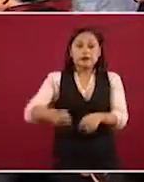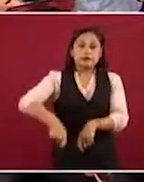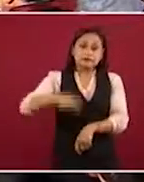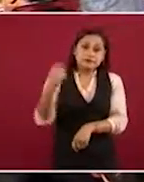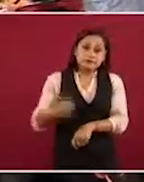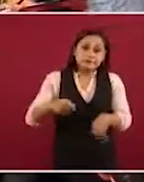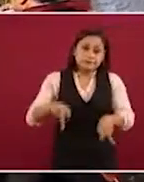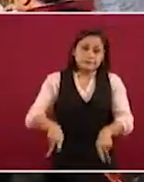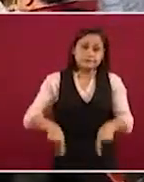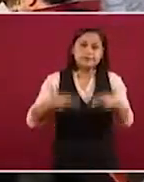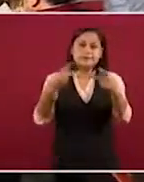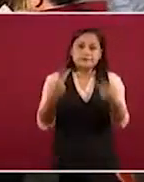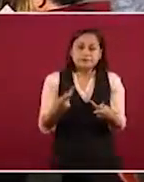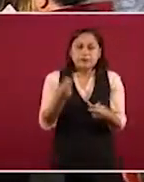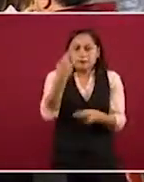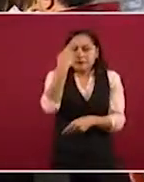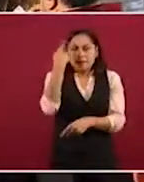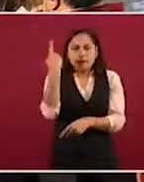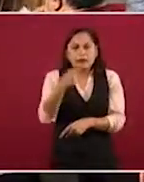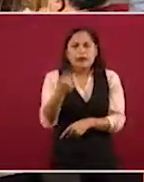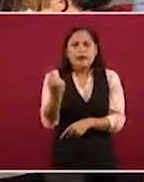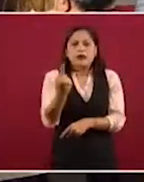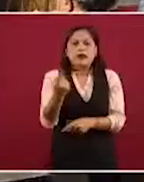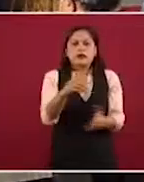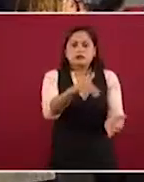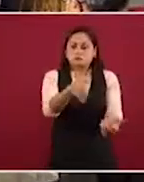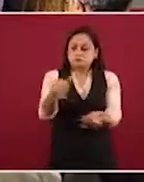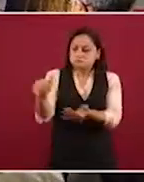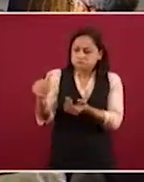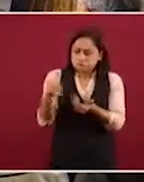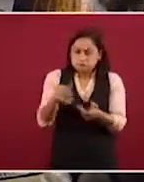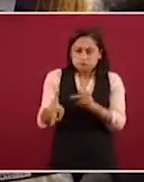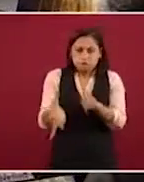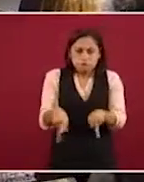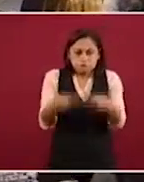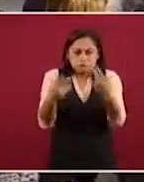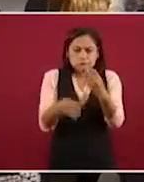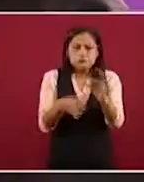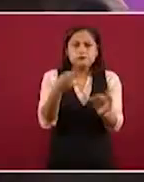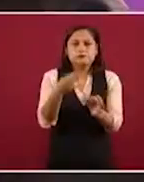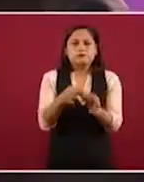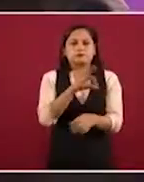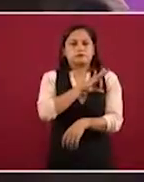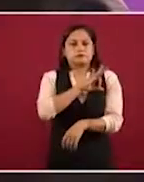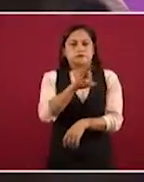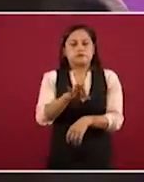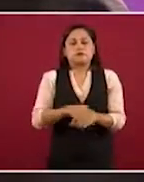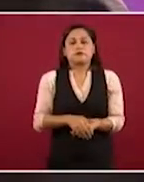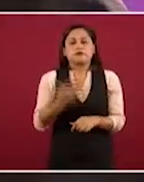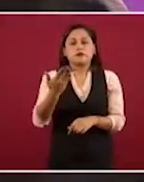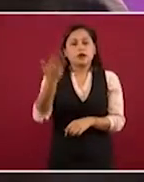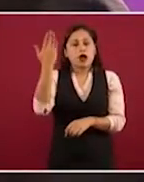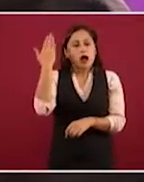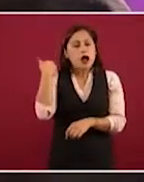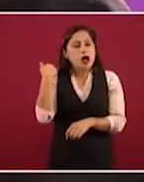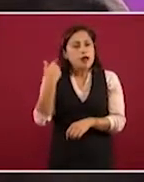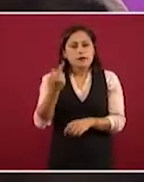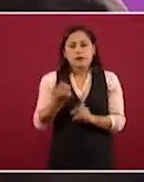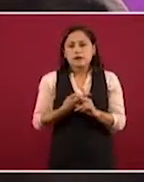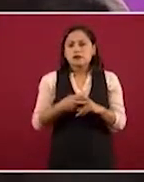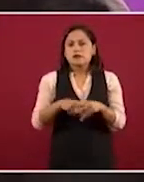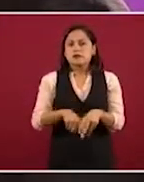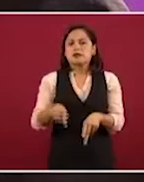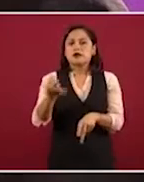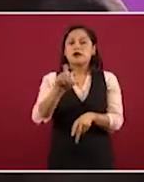recaudación originalmente habíamos planteado una subasta de joyas como el señor